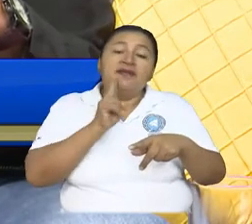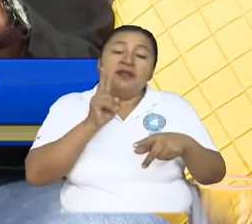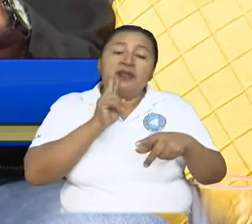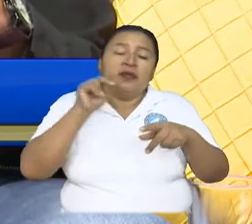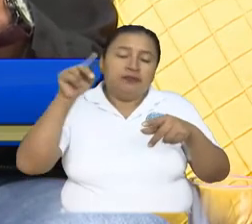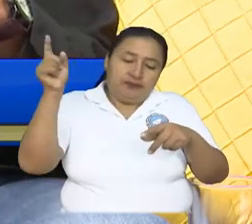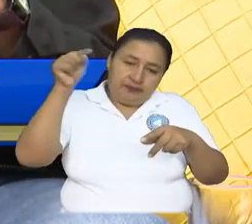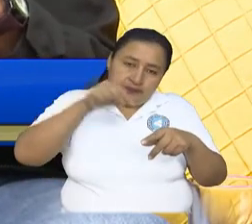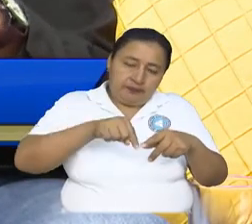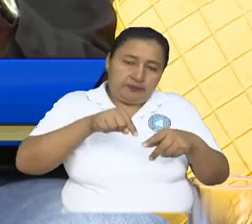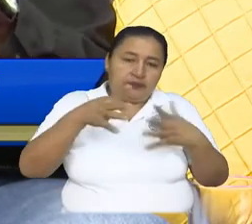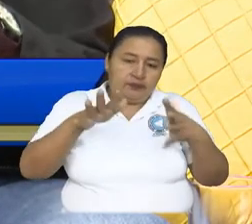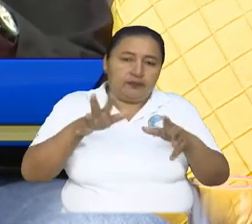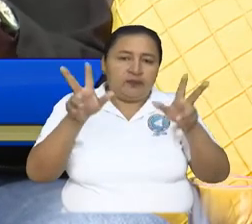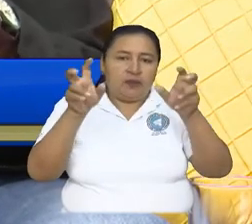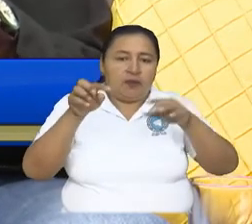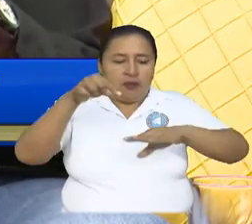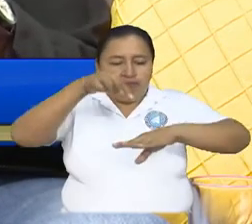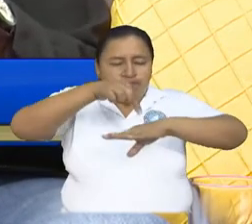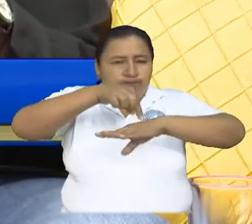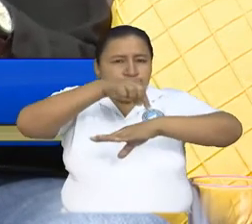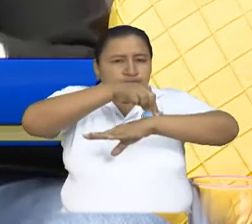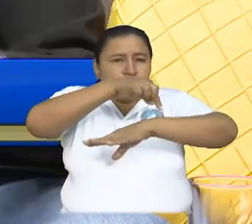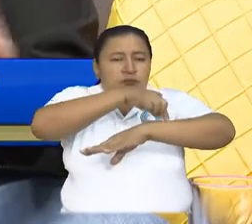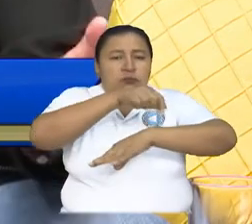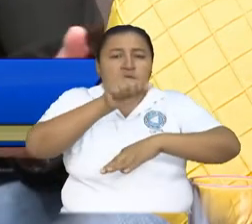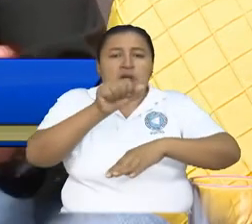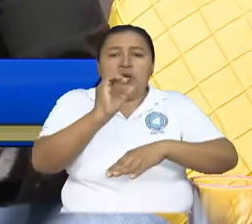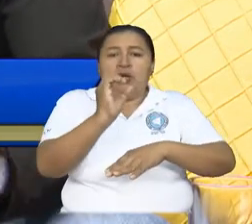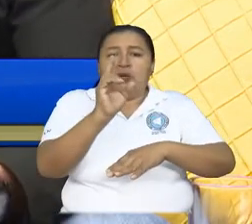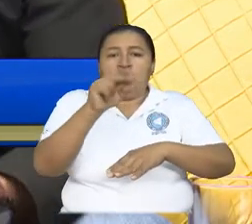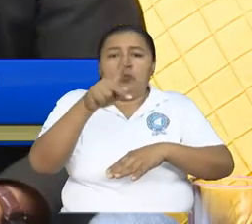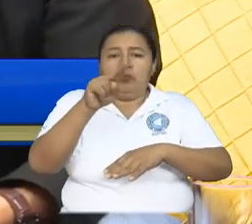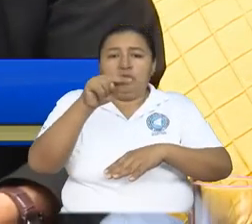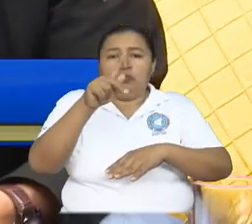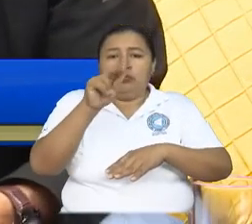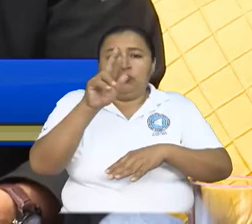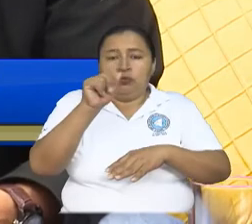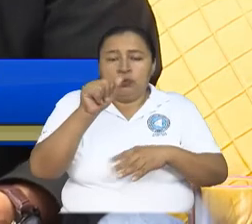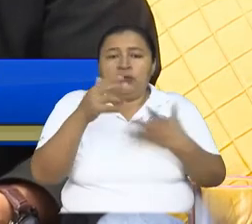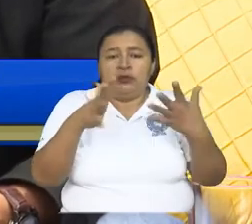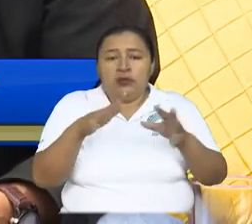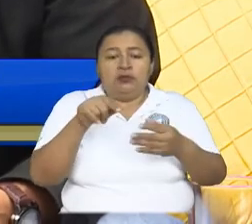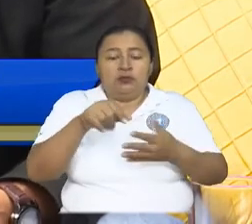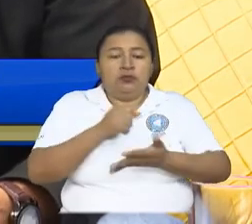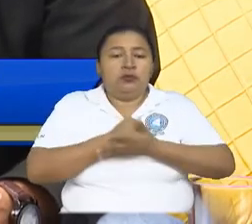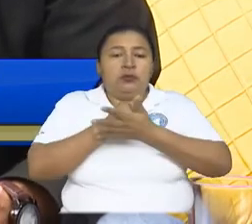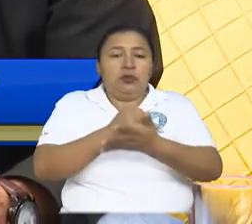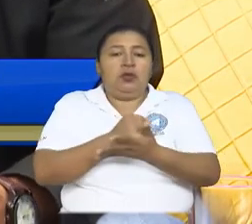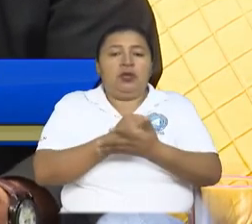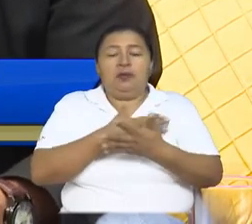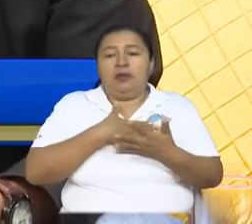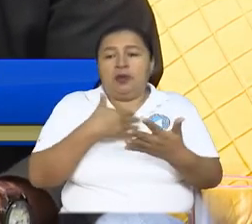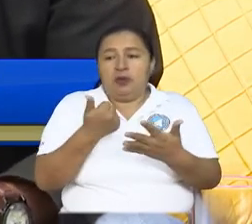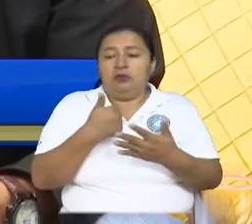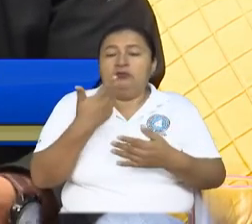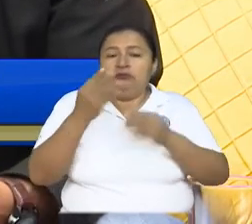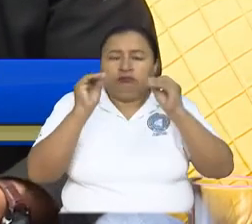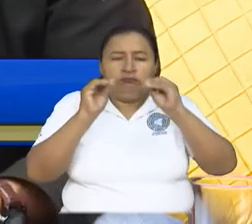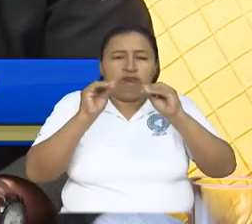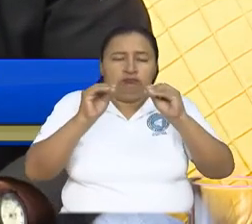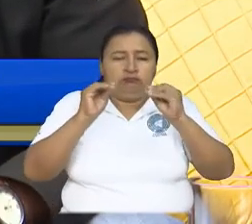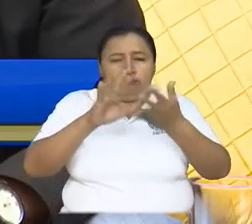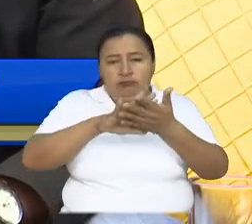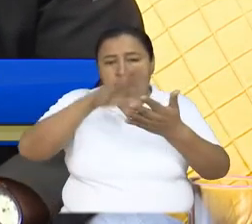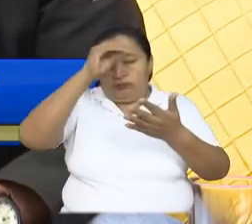de acupuntura verdad eso nos va a permitir inclusive capacitar a